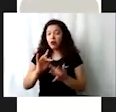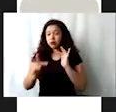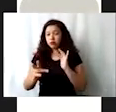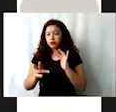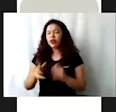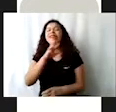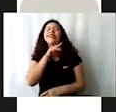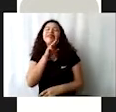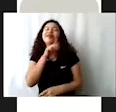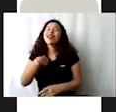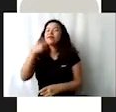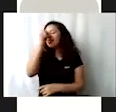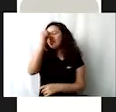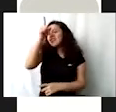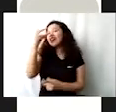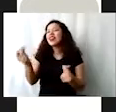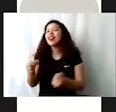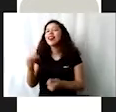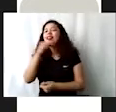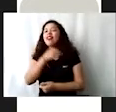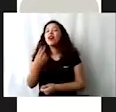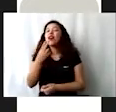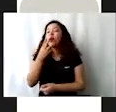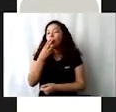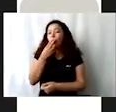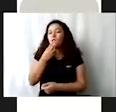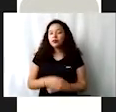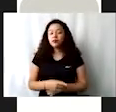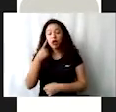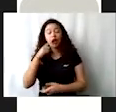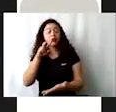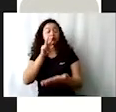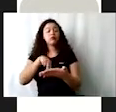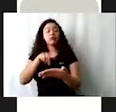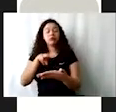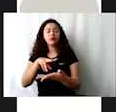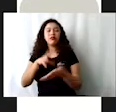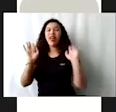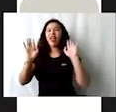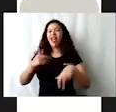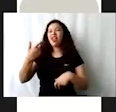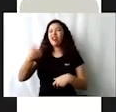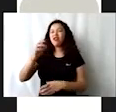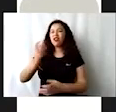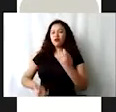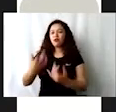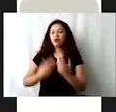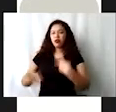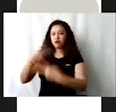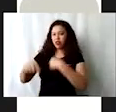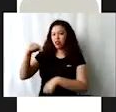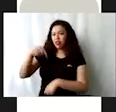me ha ocurrido algo que tal vez pueda servirte. Déjame ver eso. Yo inspeccioné ese incendio cuando venía para acá. No